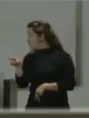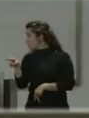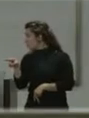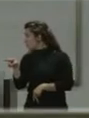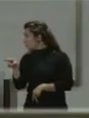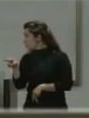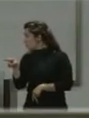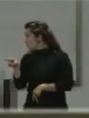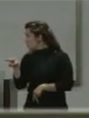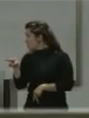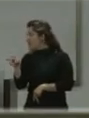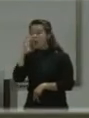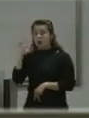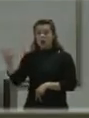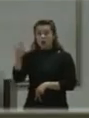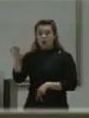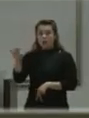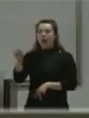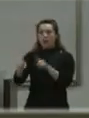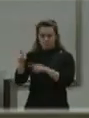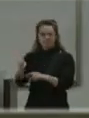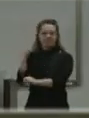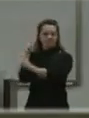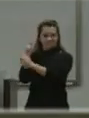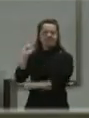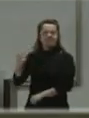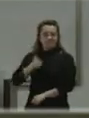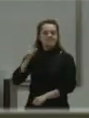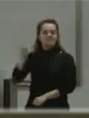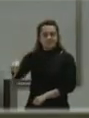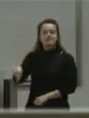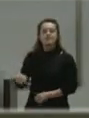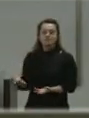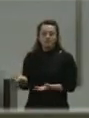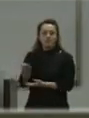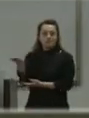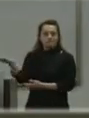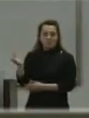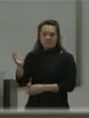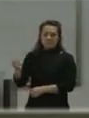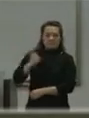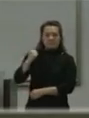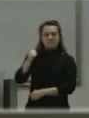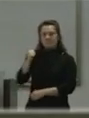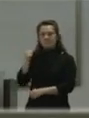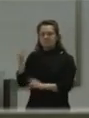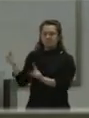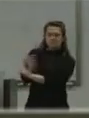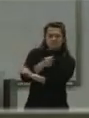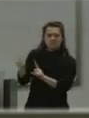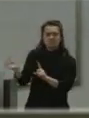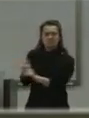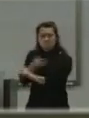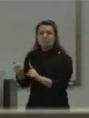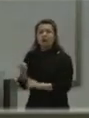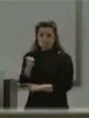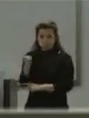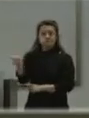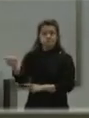Aunque hay hombres que en este momento son violentados o que en algún momento en su vida han sido violentados o maltratados